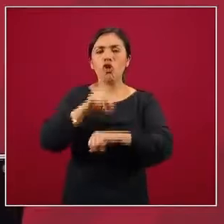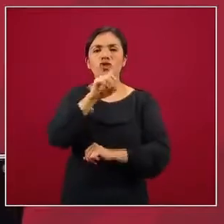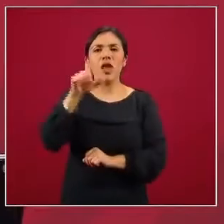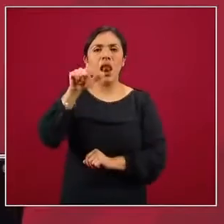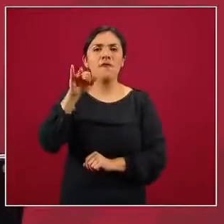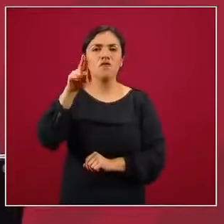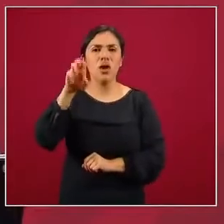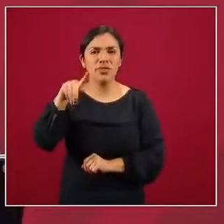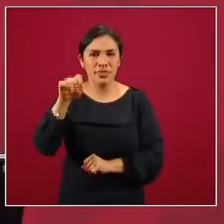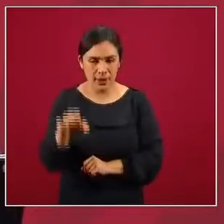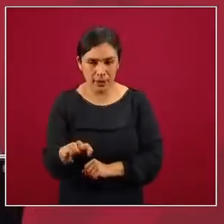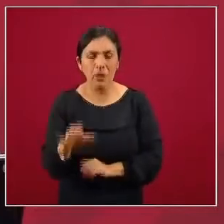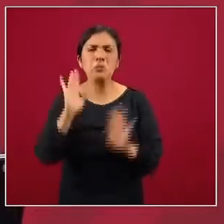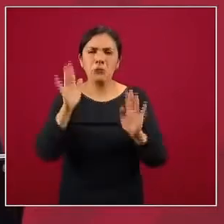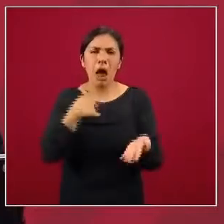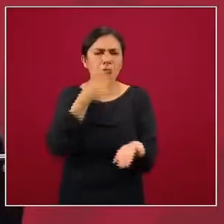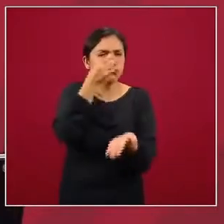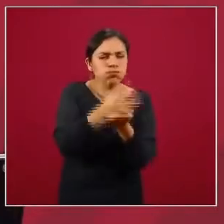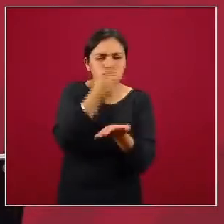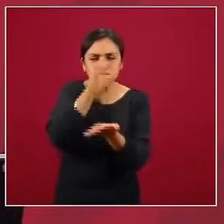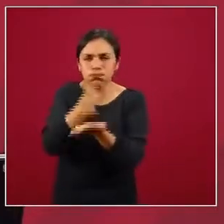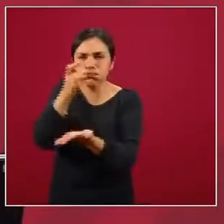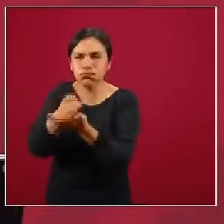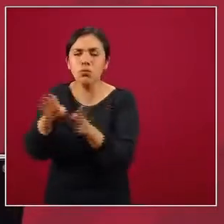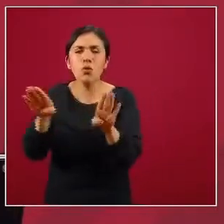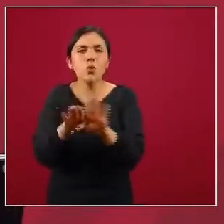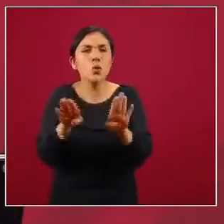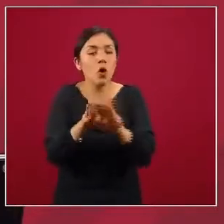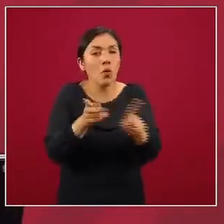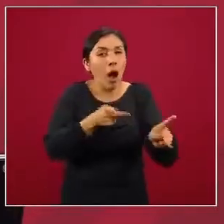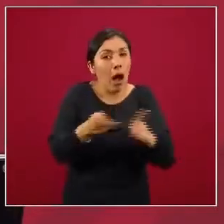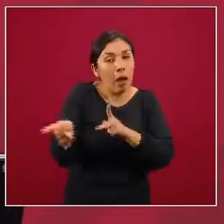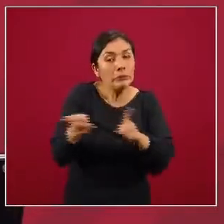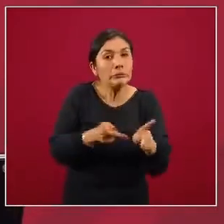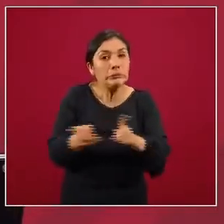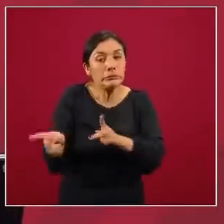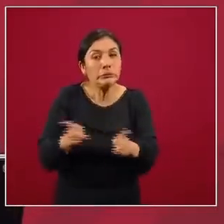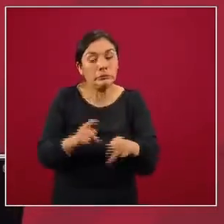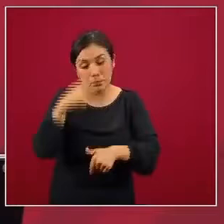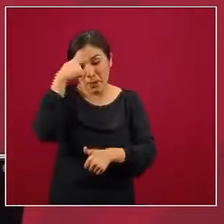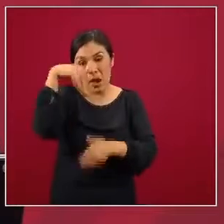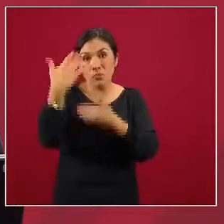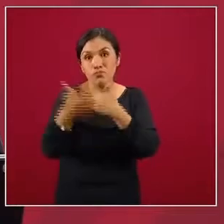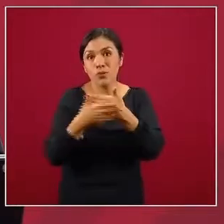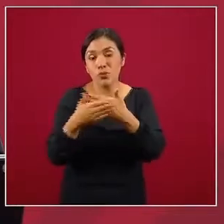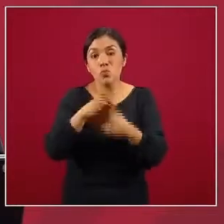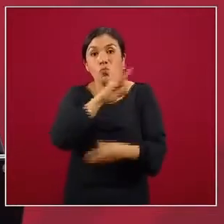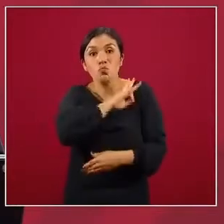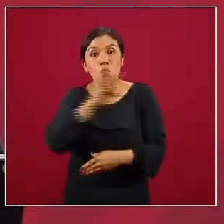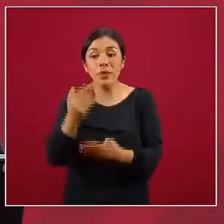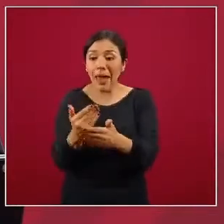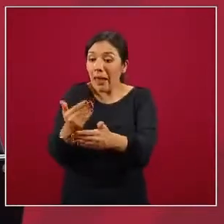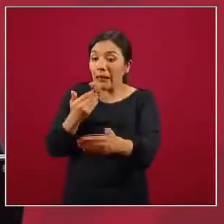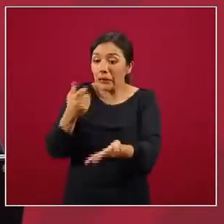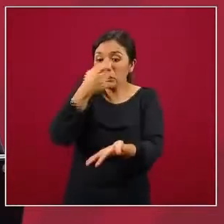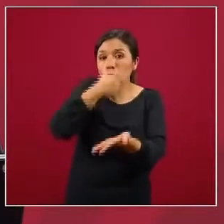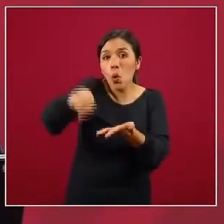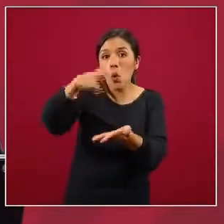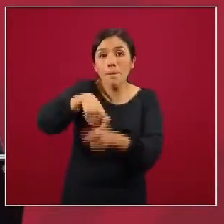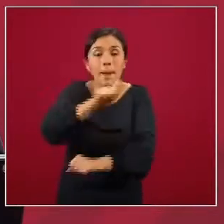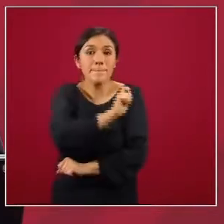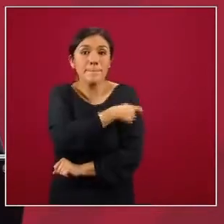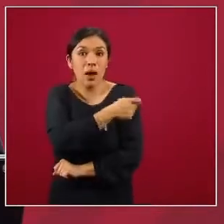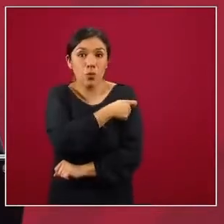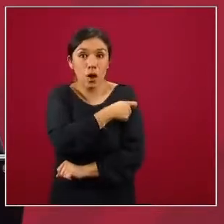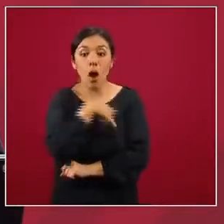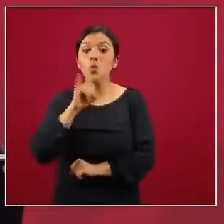y estuvimos identificando esta ruta crítica para el acceso temprano a las vacunas. El